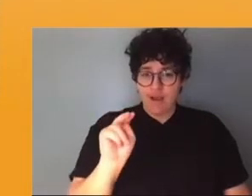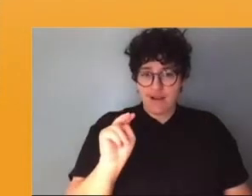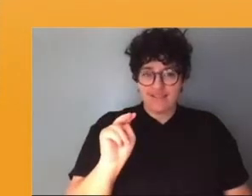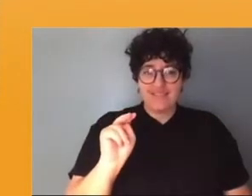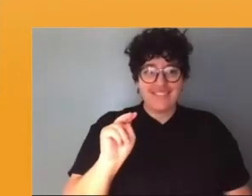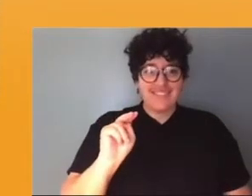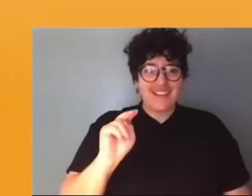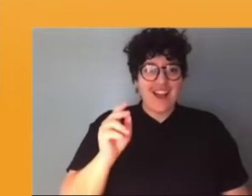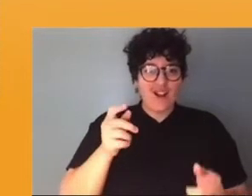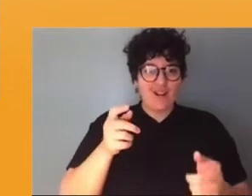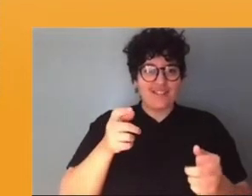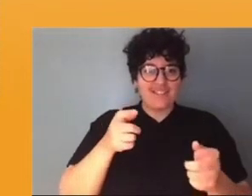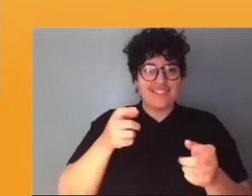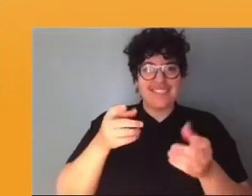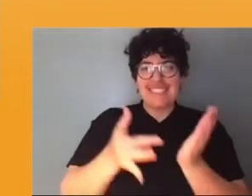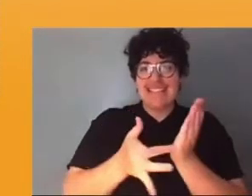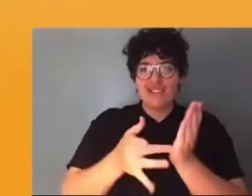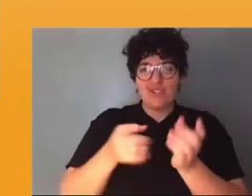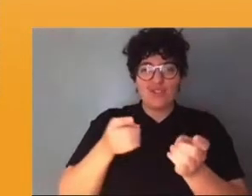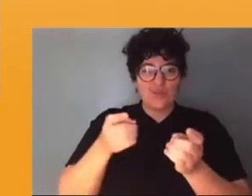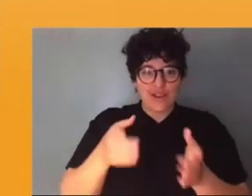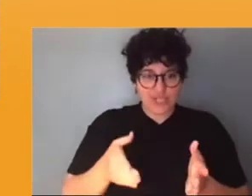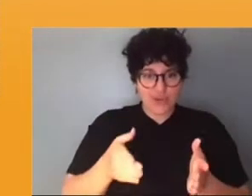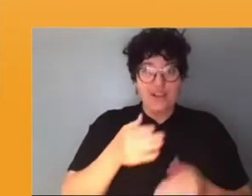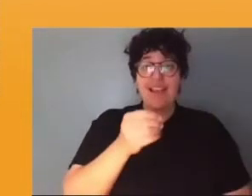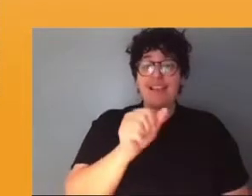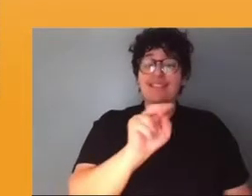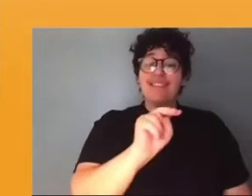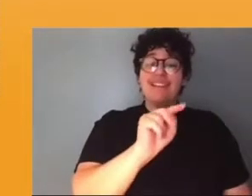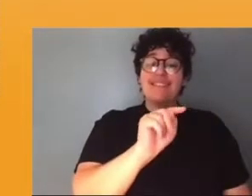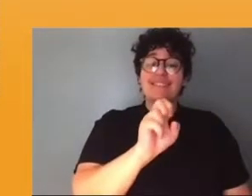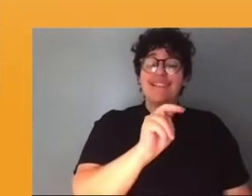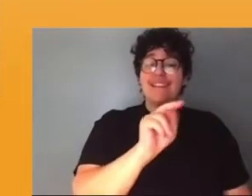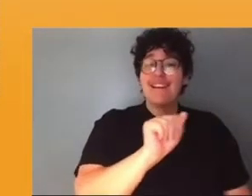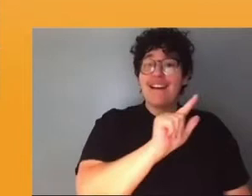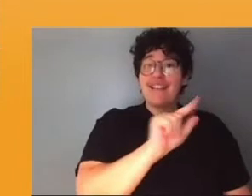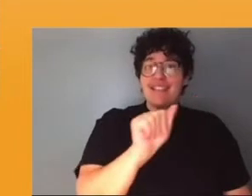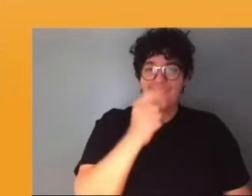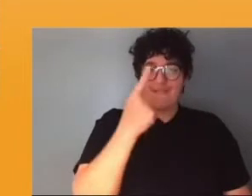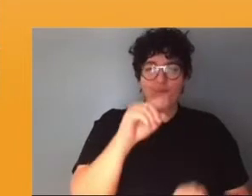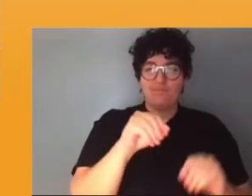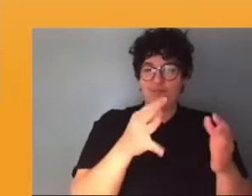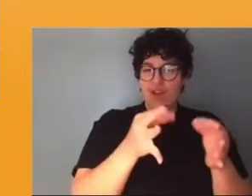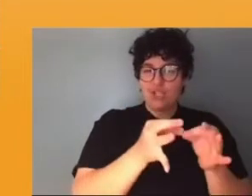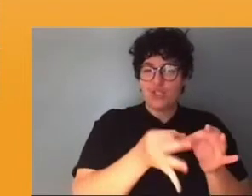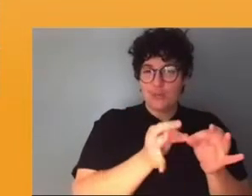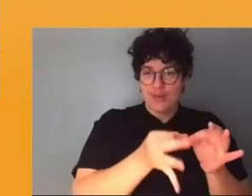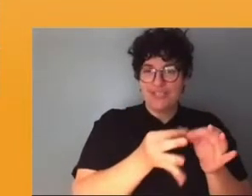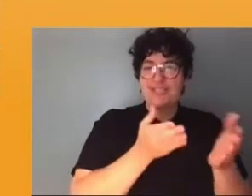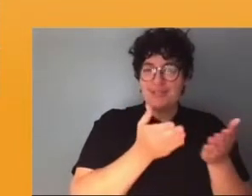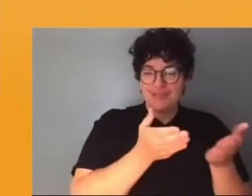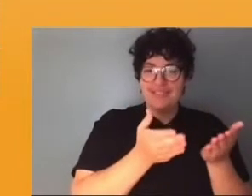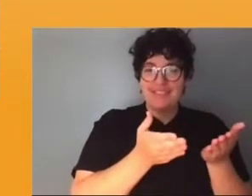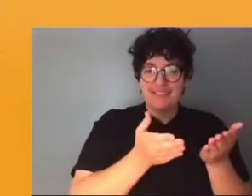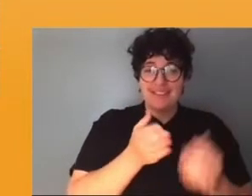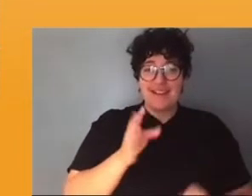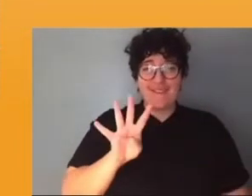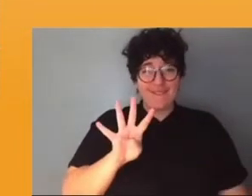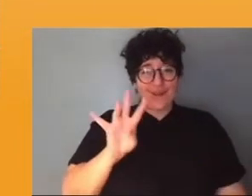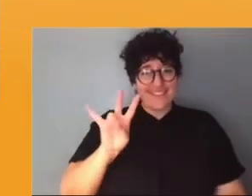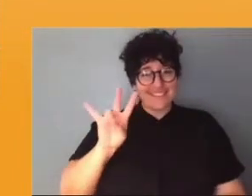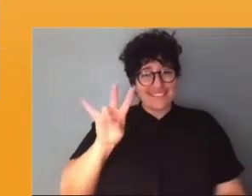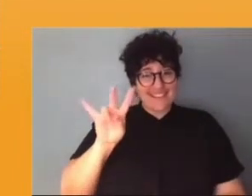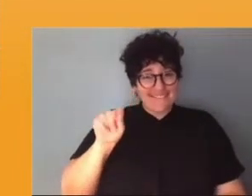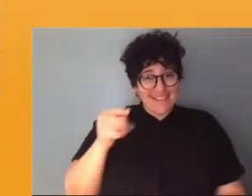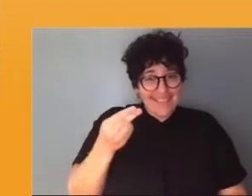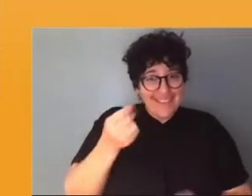de Antena Los Ángeles. En este año, el año 47 de Conócete Tucson, en representación